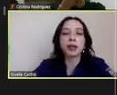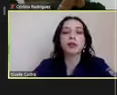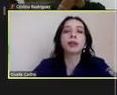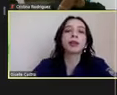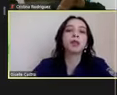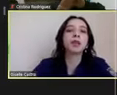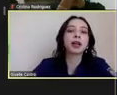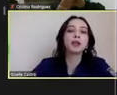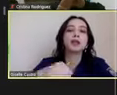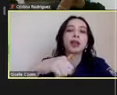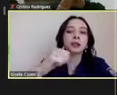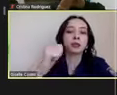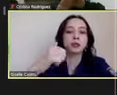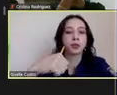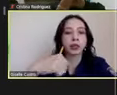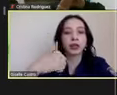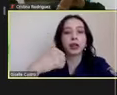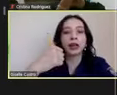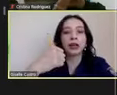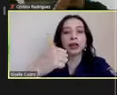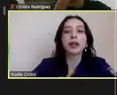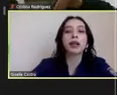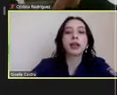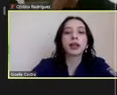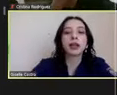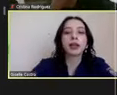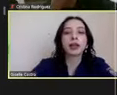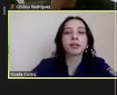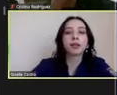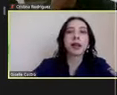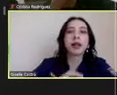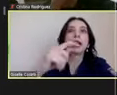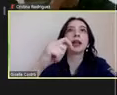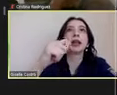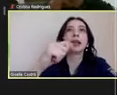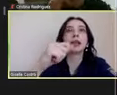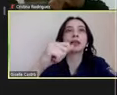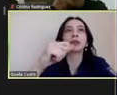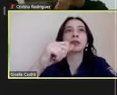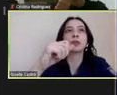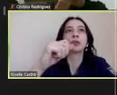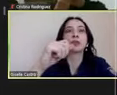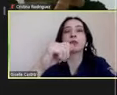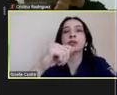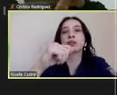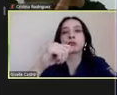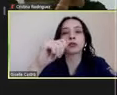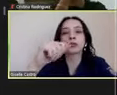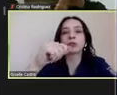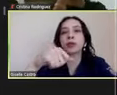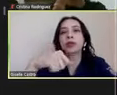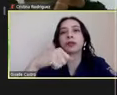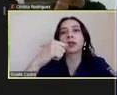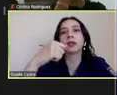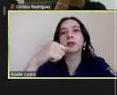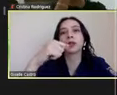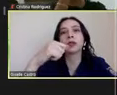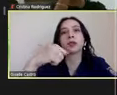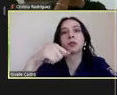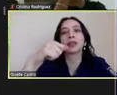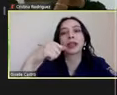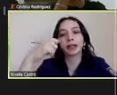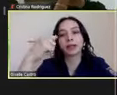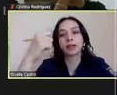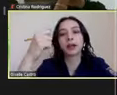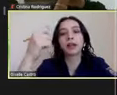empezamos a hablar sobre recuperar los arcos de movilidad, empezar a que nuestros musculitos del